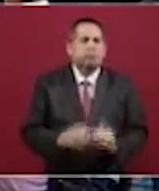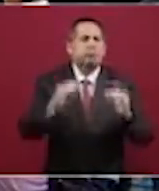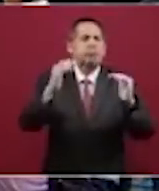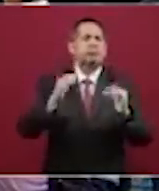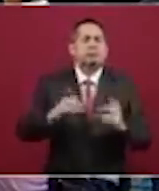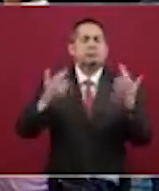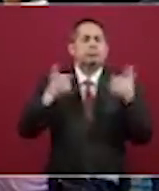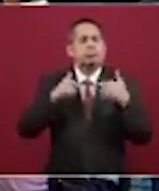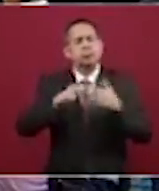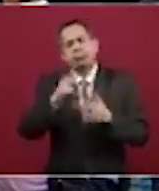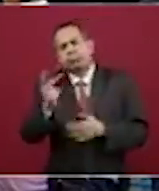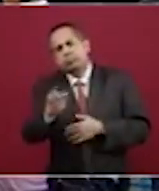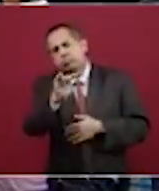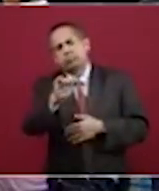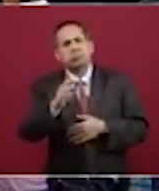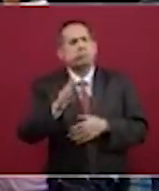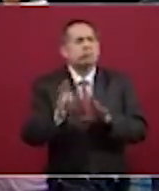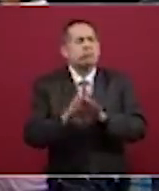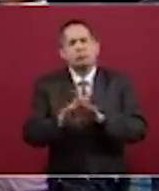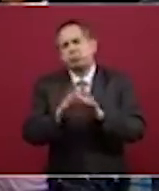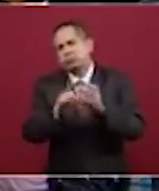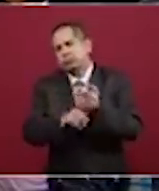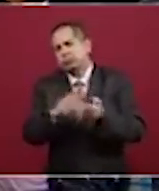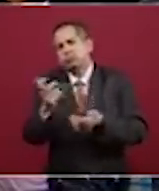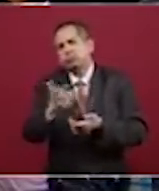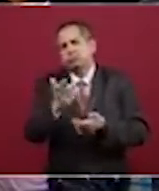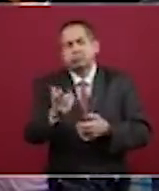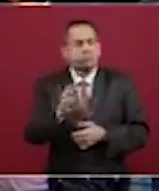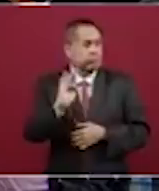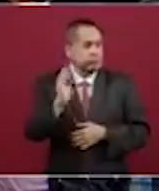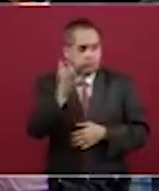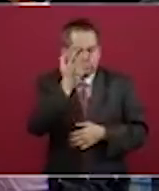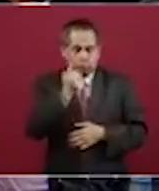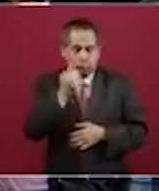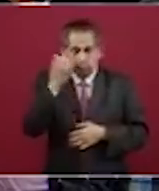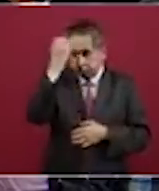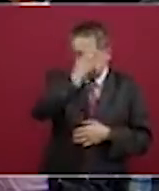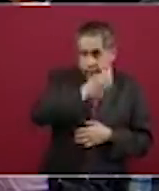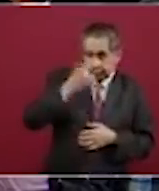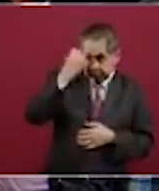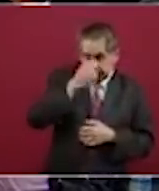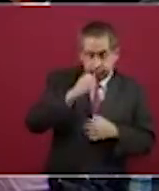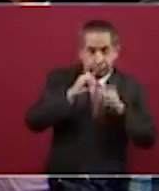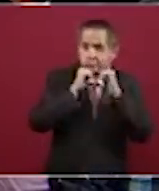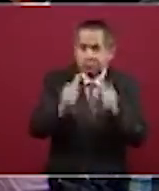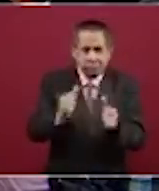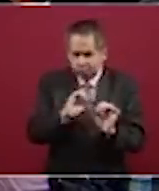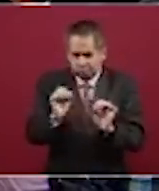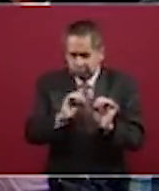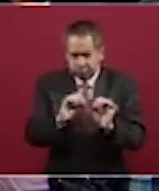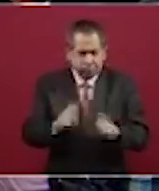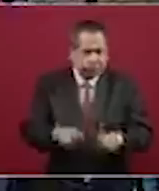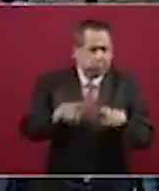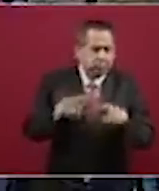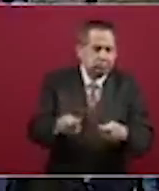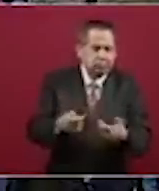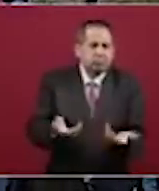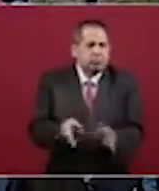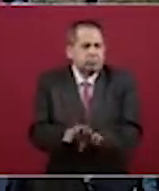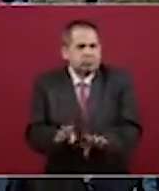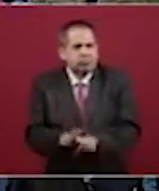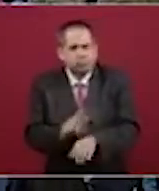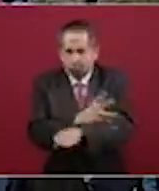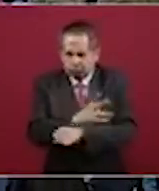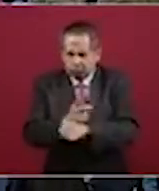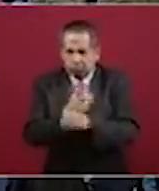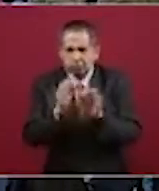los maestros que le preguntaba, ¿cómo garantizar realmente que si no hay un examen para el ingreso de los maestros y se recupera la carrera